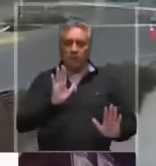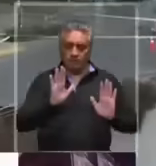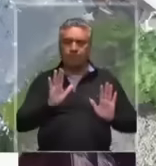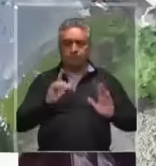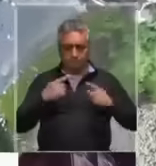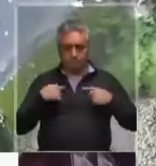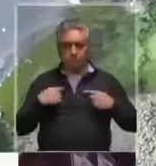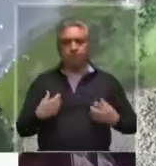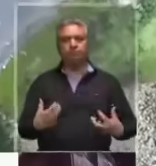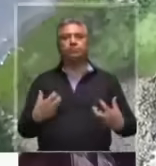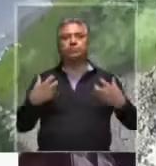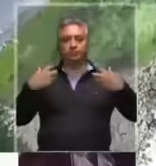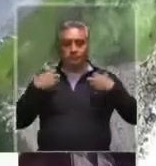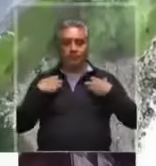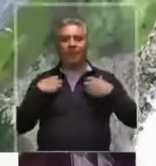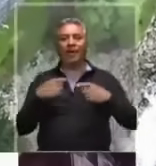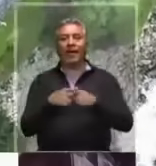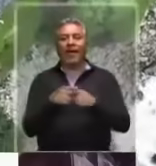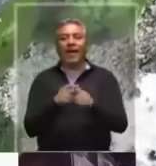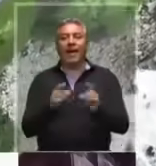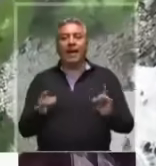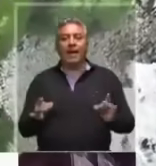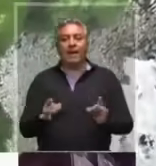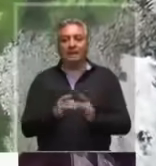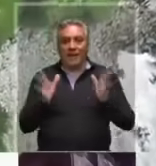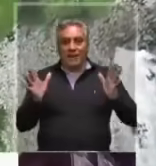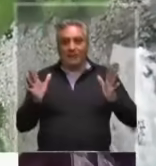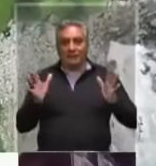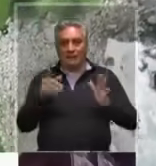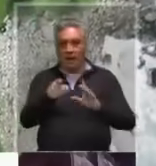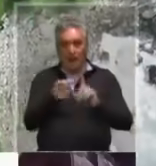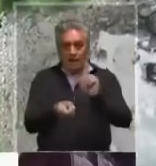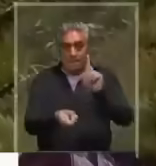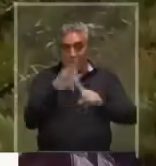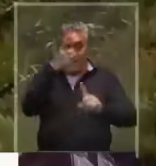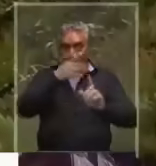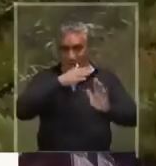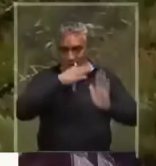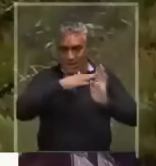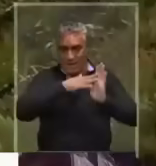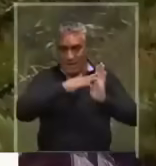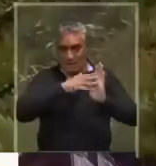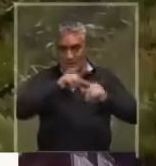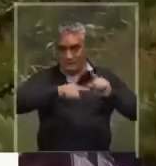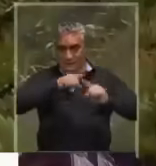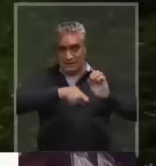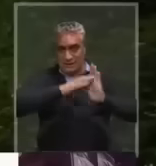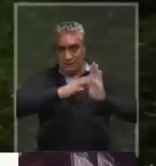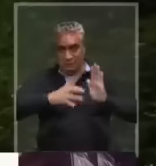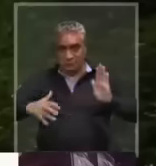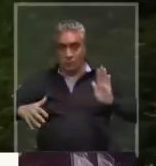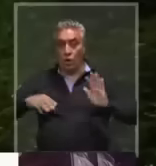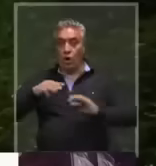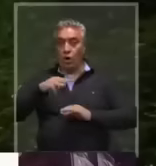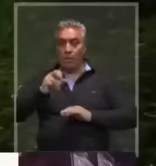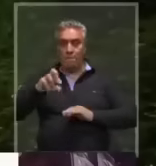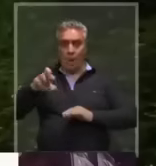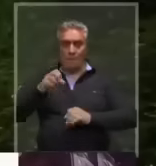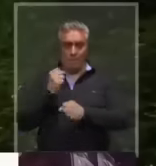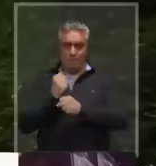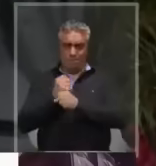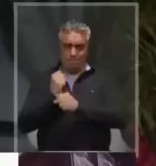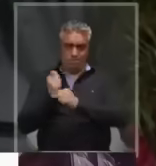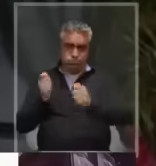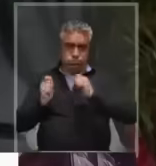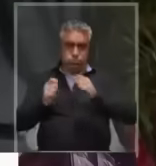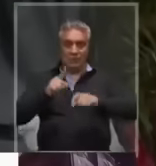tras la emergencia que generó el primer socavón. Por esos días, el MOB comenzó a trabajar a contrarreloj para que no se abriera